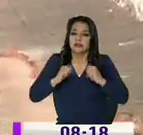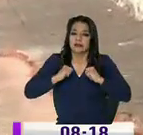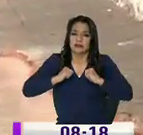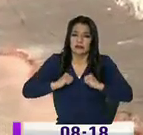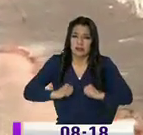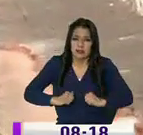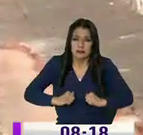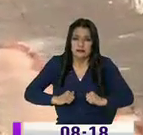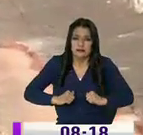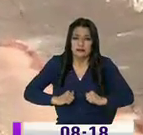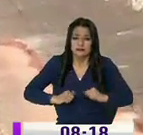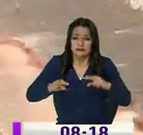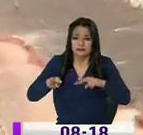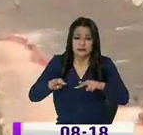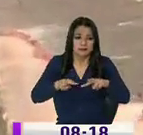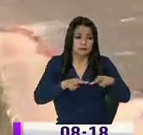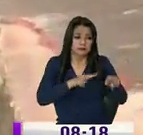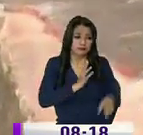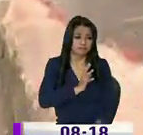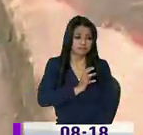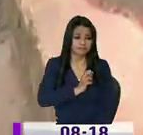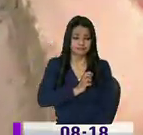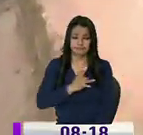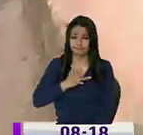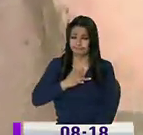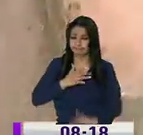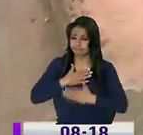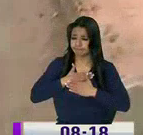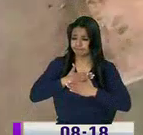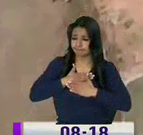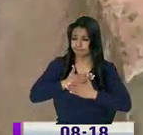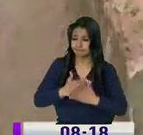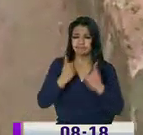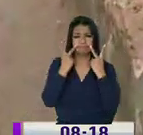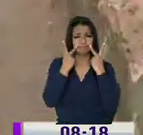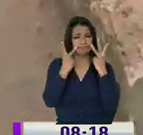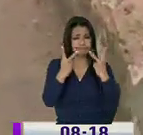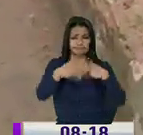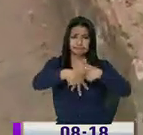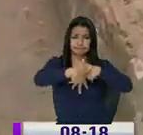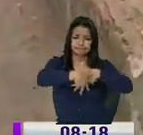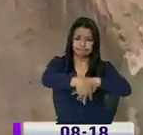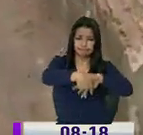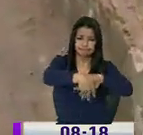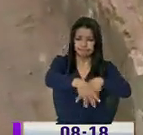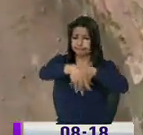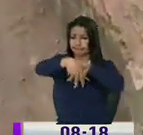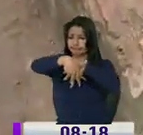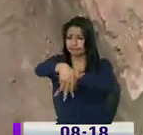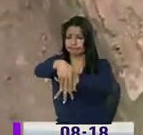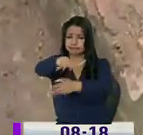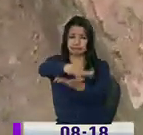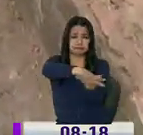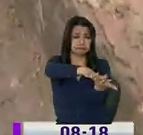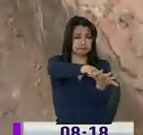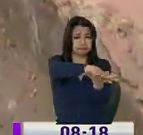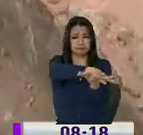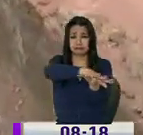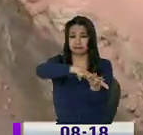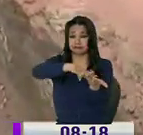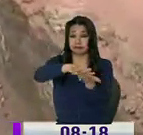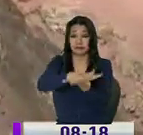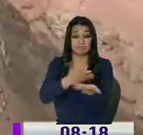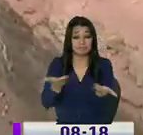se encuentra, pues después de haber visto las manifestaciones que hubo aquí, donde, valga la